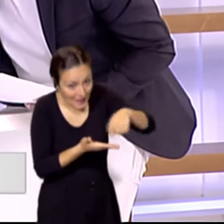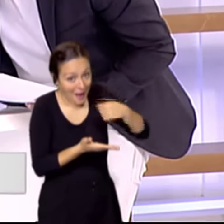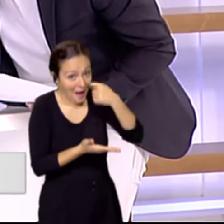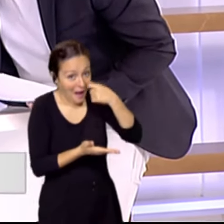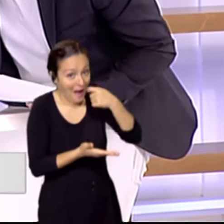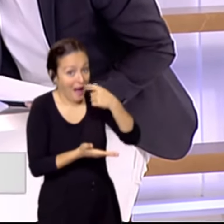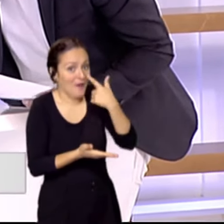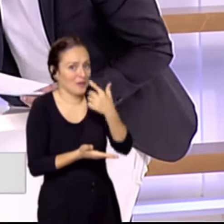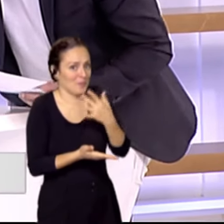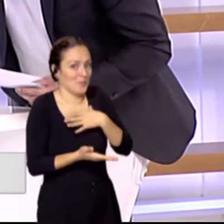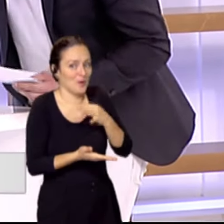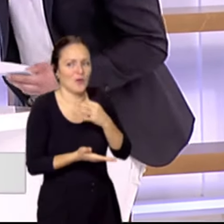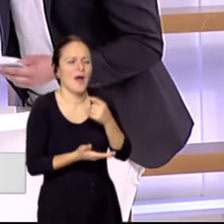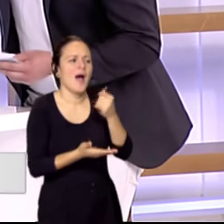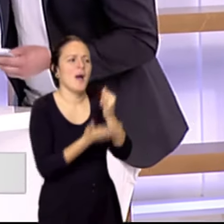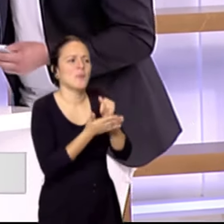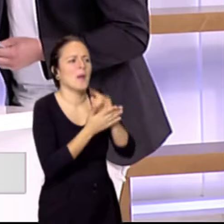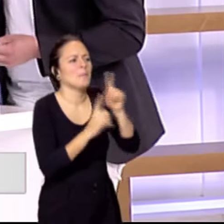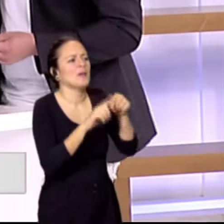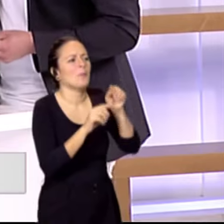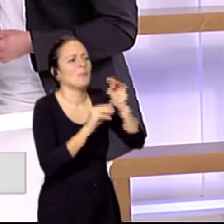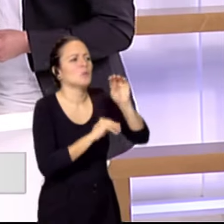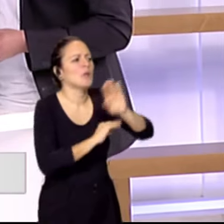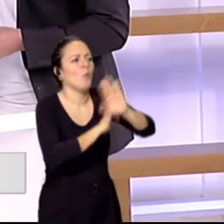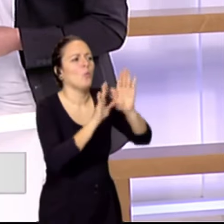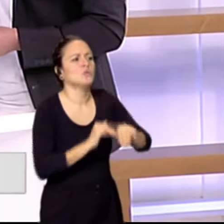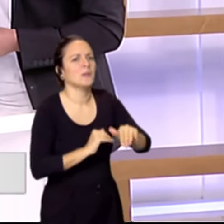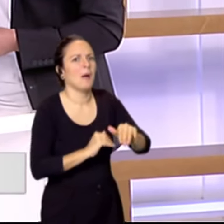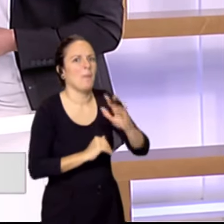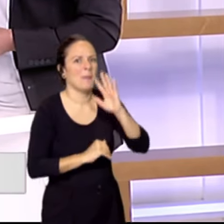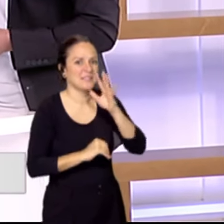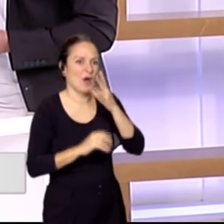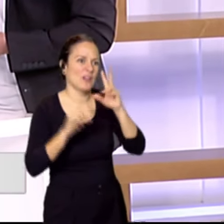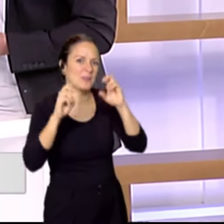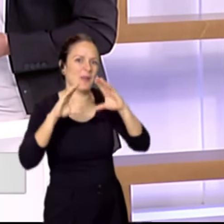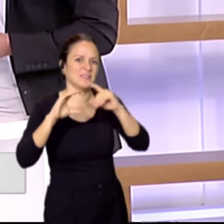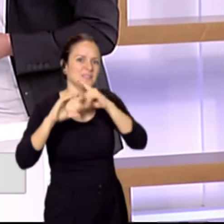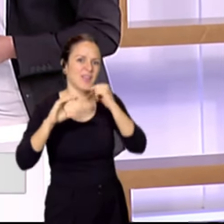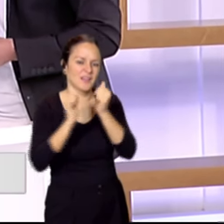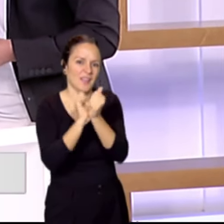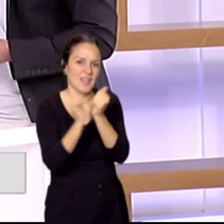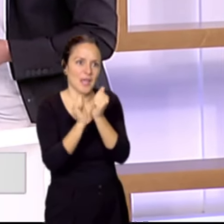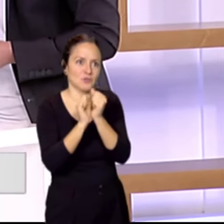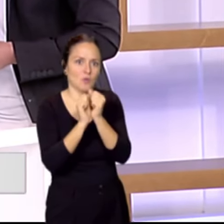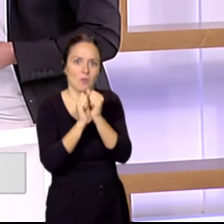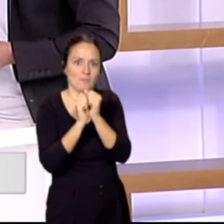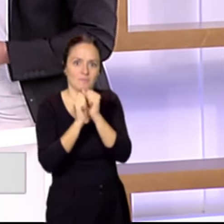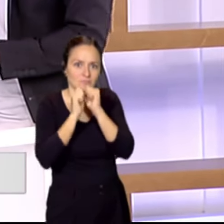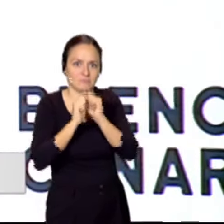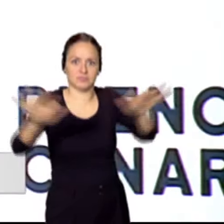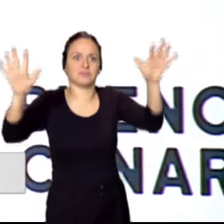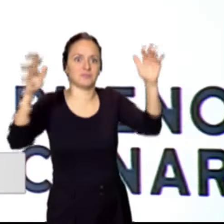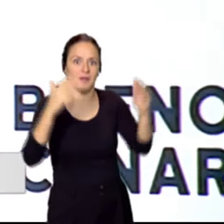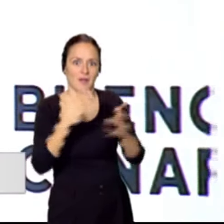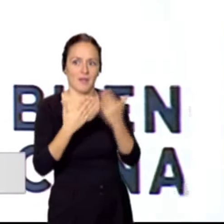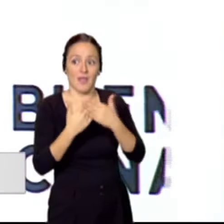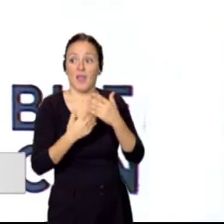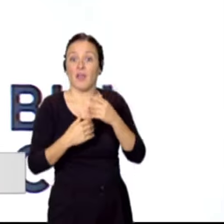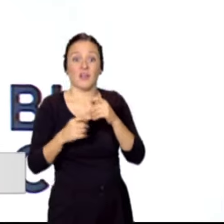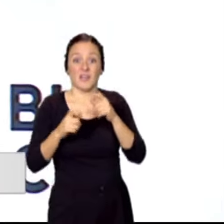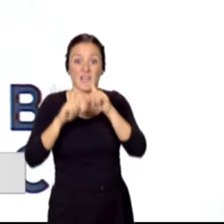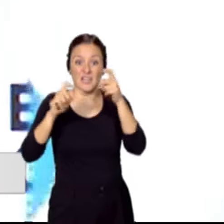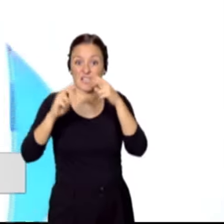para probarla y una última cuestión porque el raico parece que hay un Boom con esto de las tartas de queso restaurante al que vas restaurante en el que la tienen en la